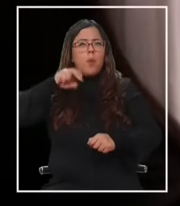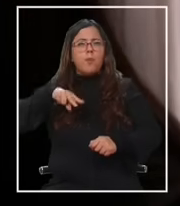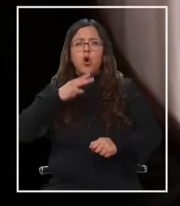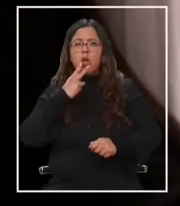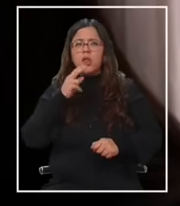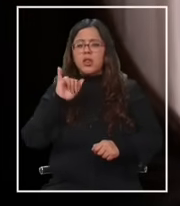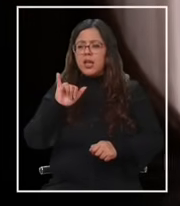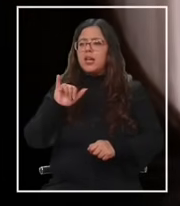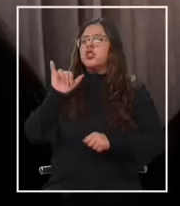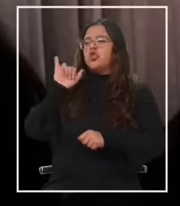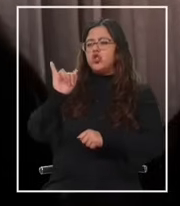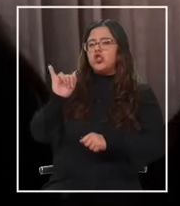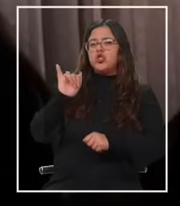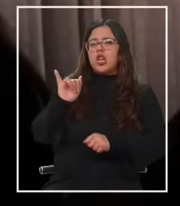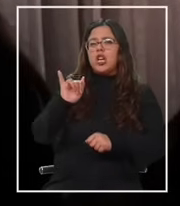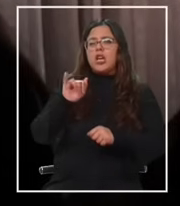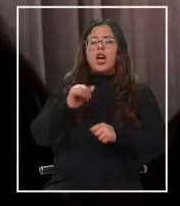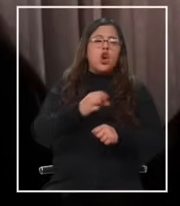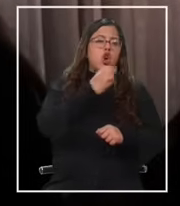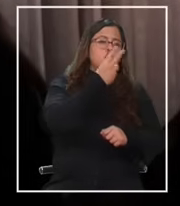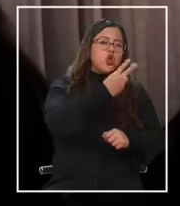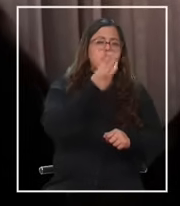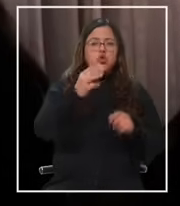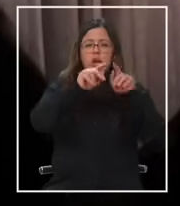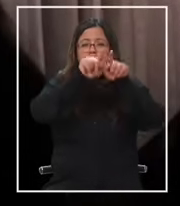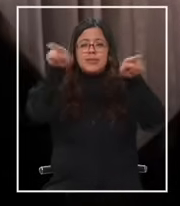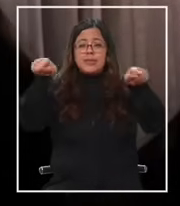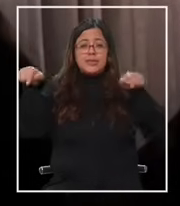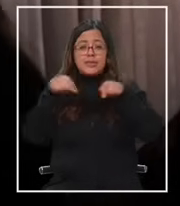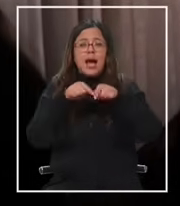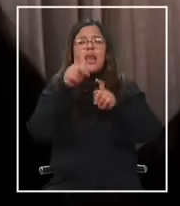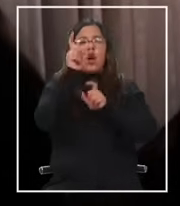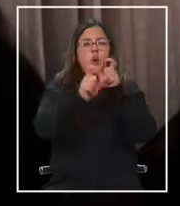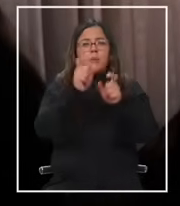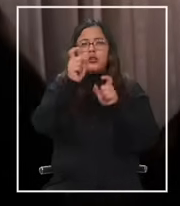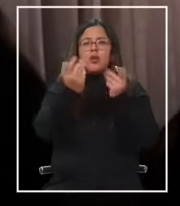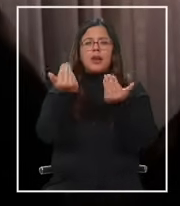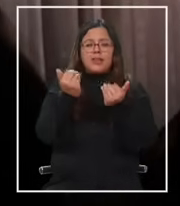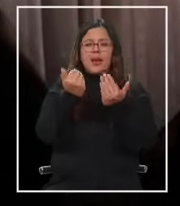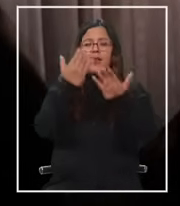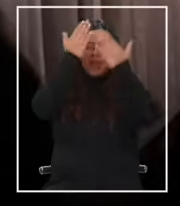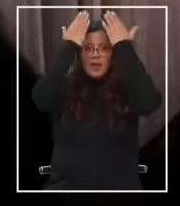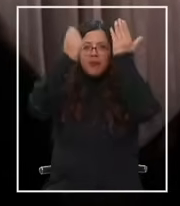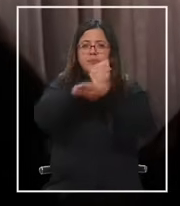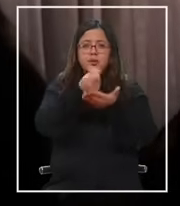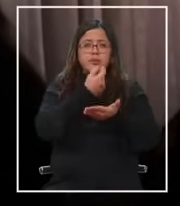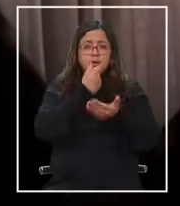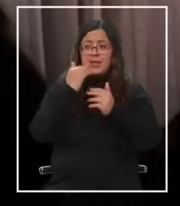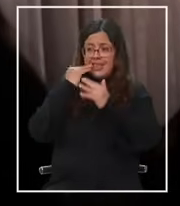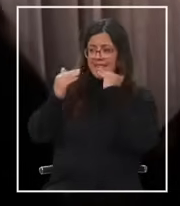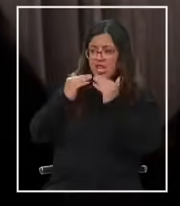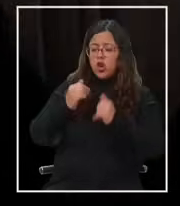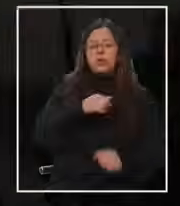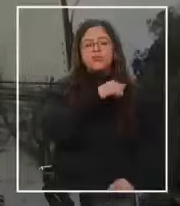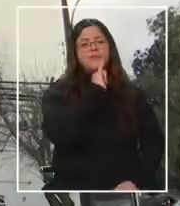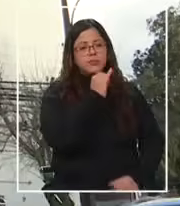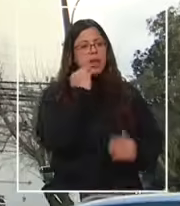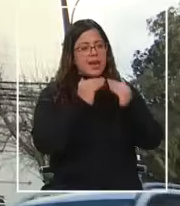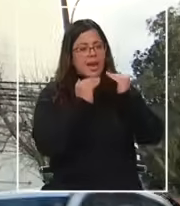tres salas al menos de aislamiento con pacientes psiquiátricos. ¿Niños? Sí,